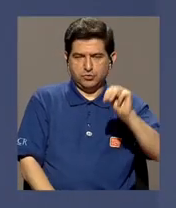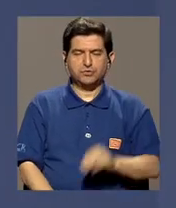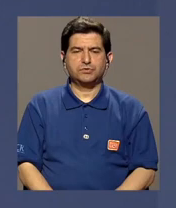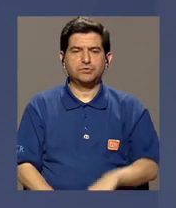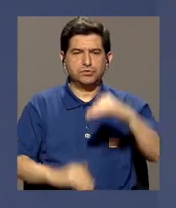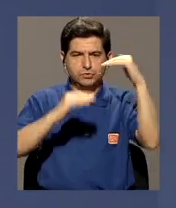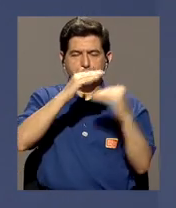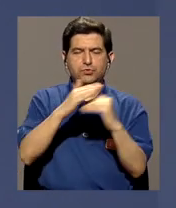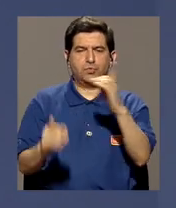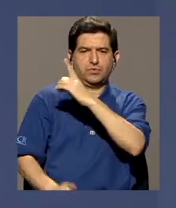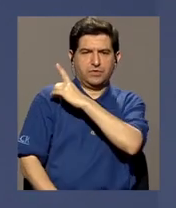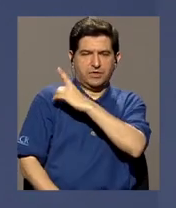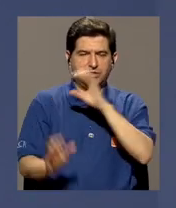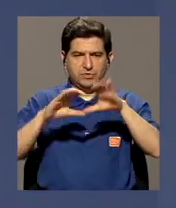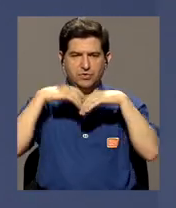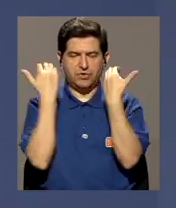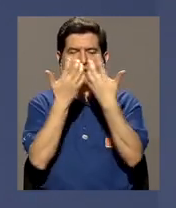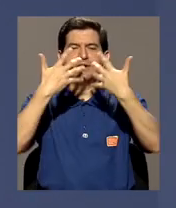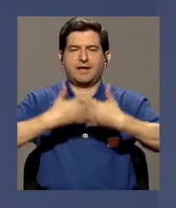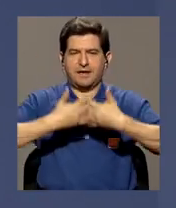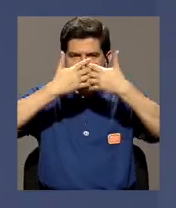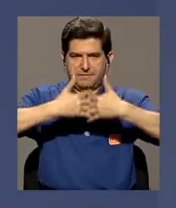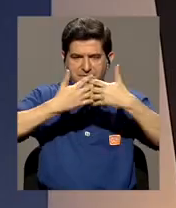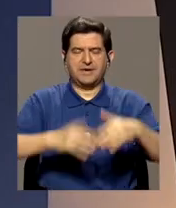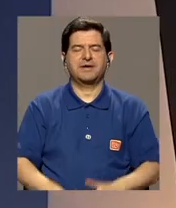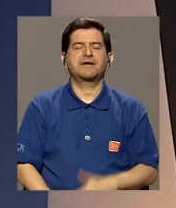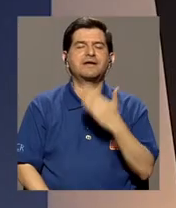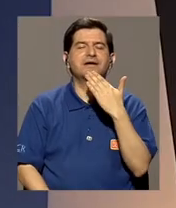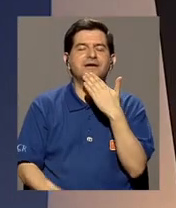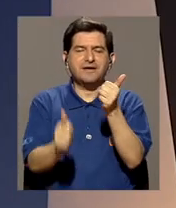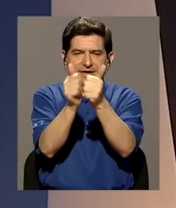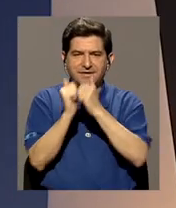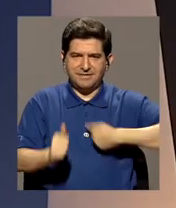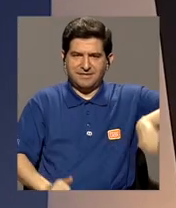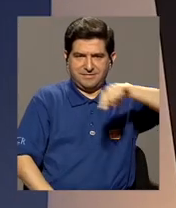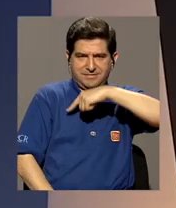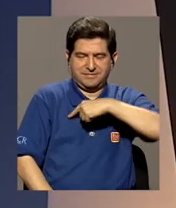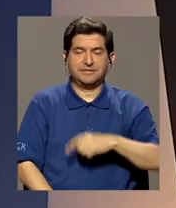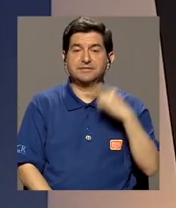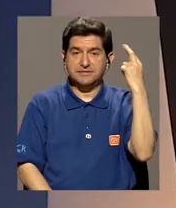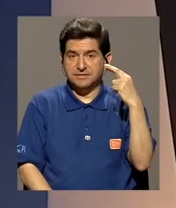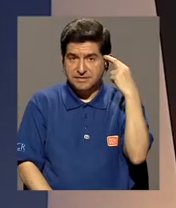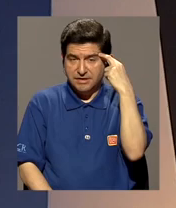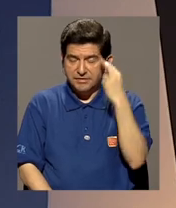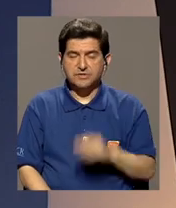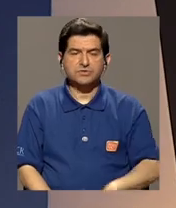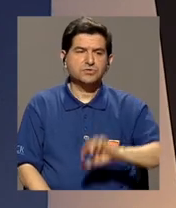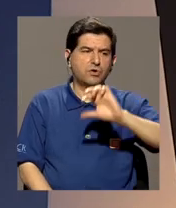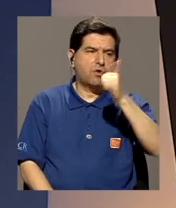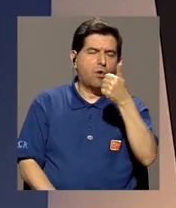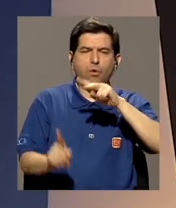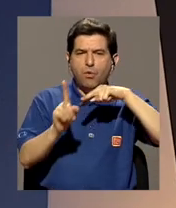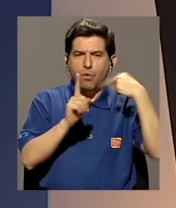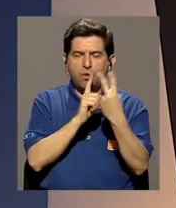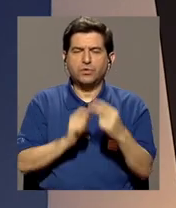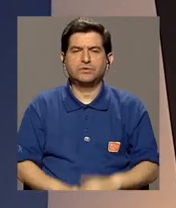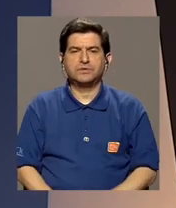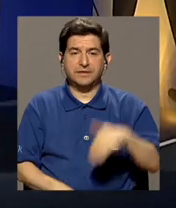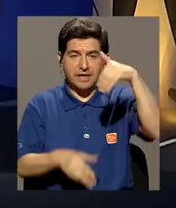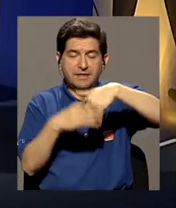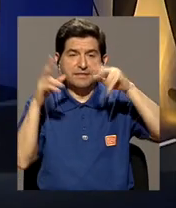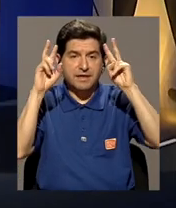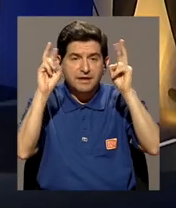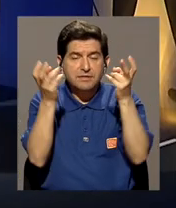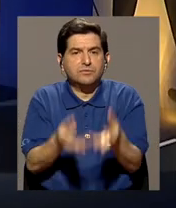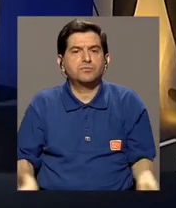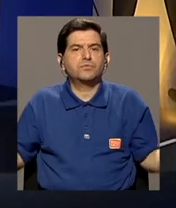el subdirector ejecutivo de la cámara de industrias muchas gracias por acompañarnos y sobre todo porque nos va a dar otro punto de vista en el marco de